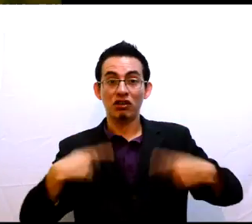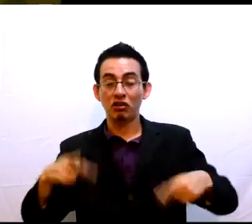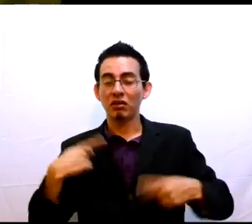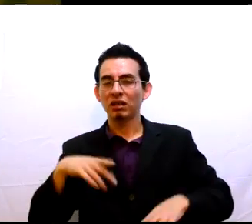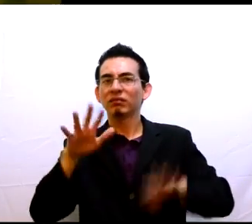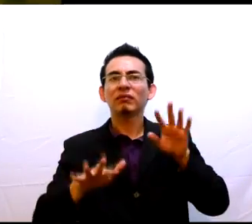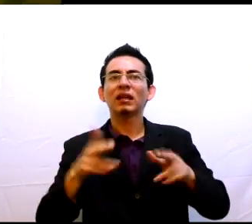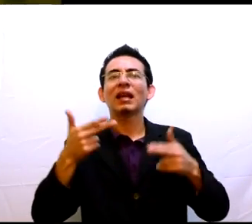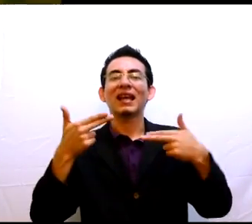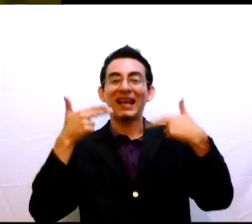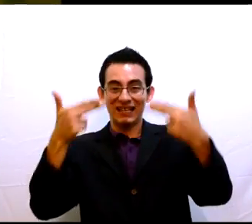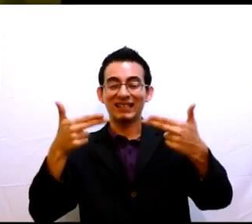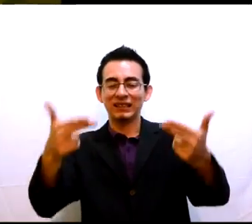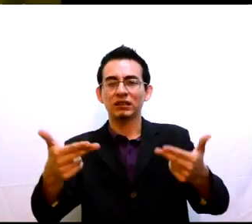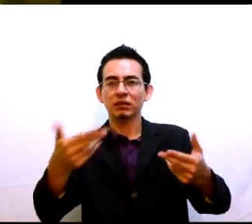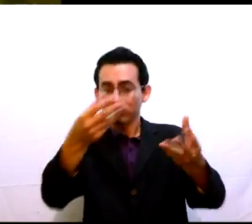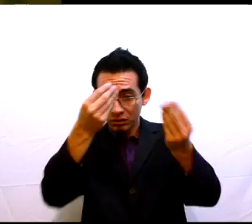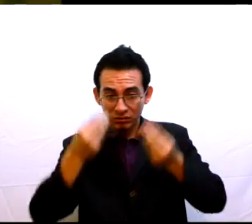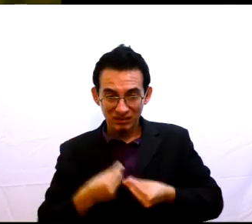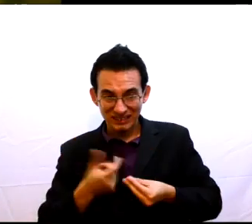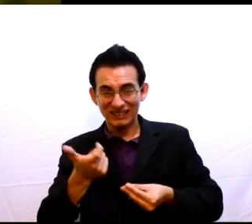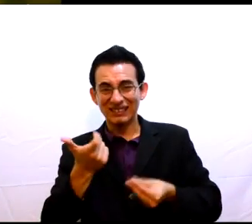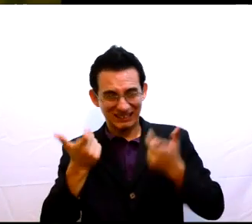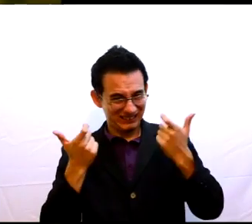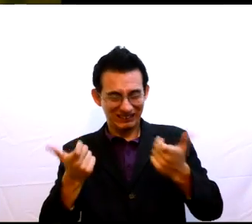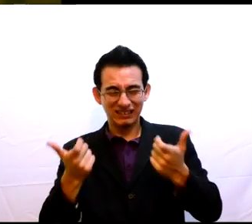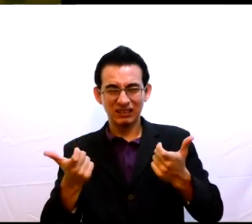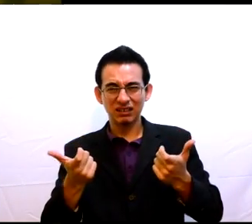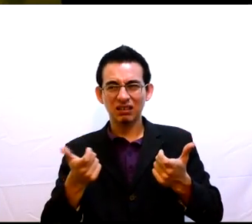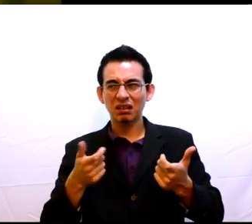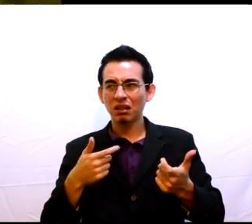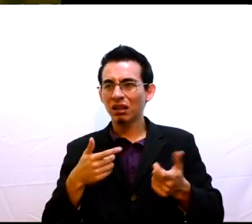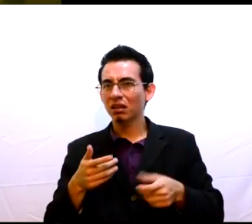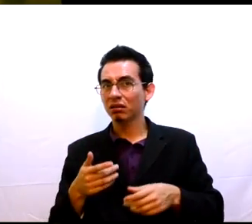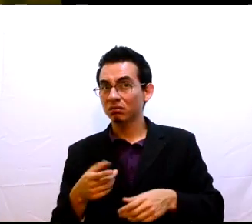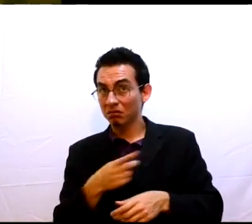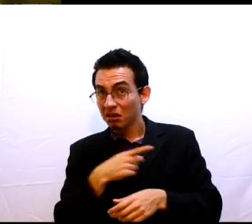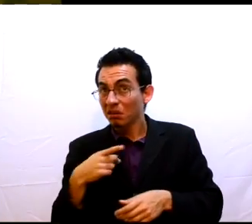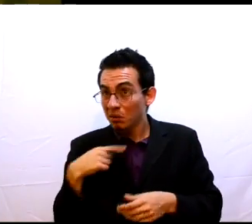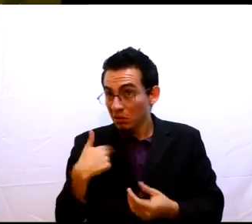herencias y pregunta tengo que dar hermanos